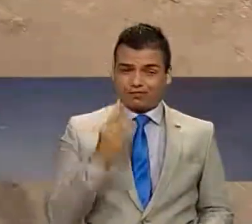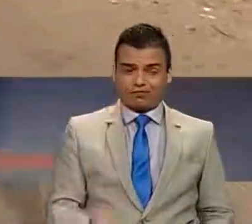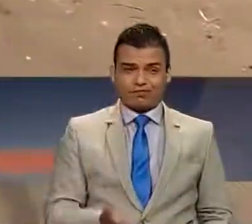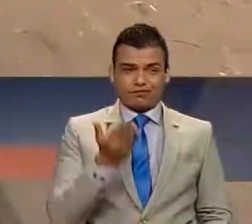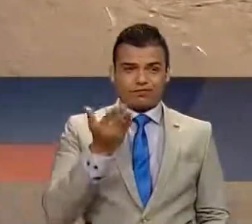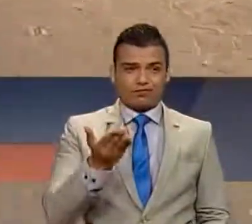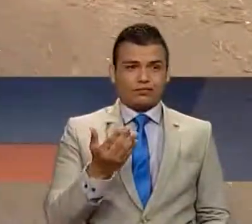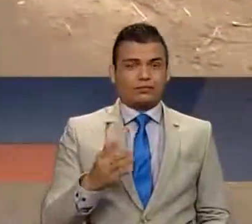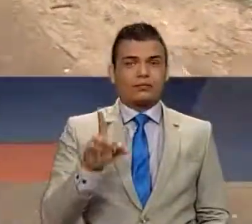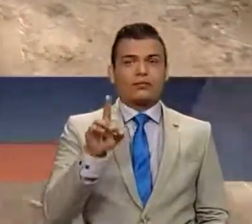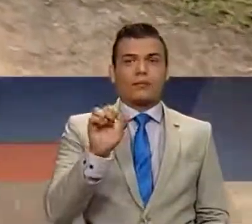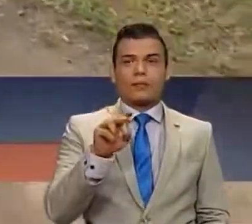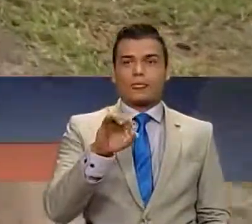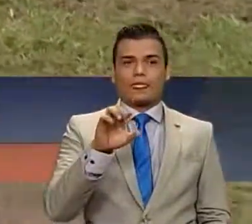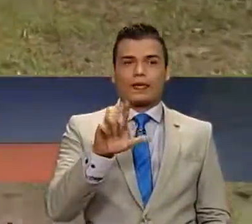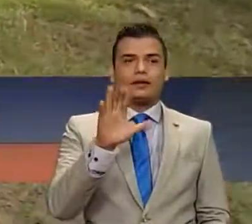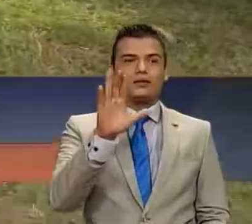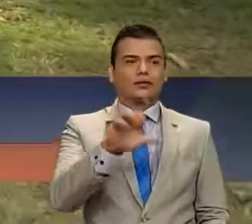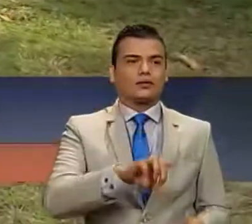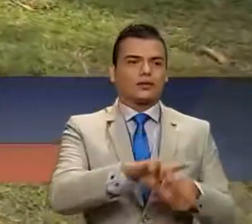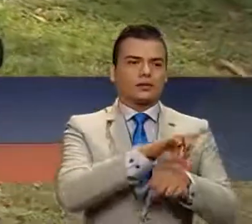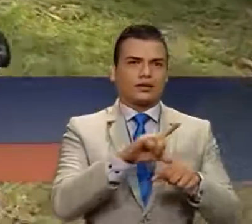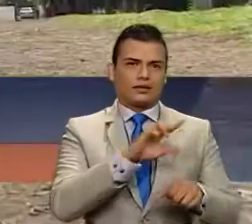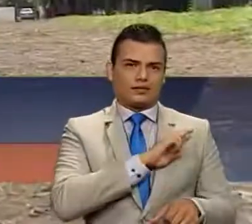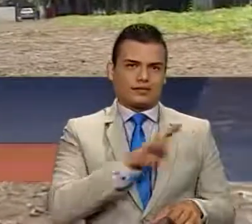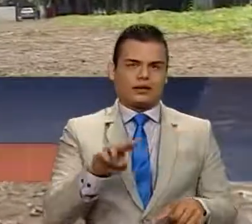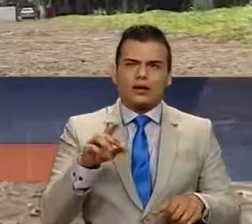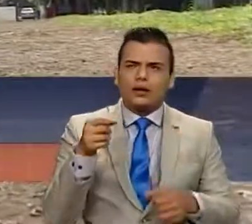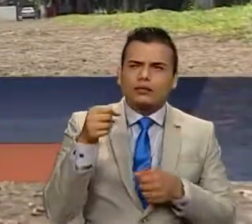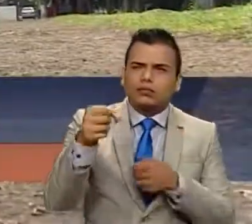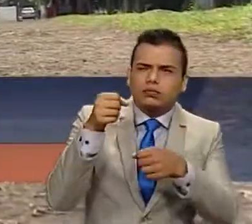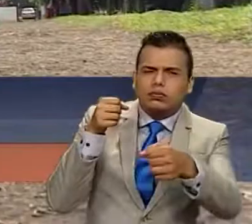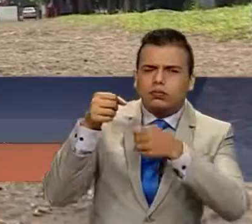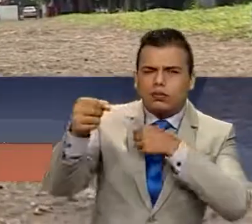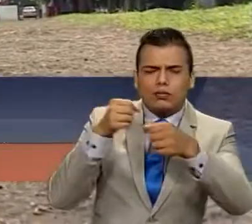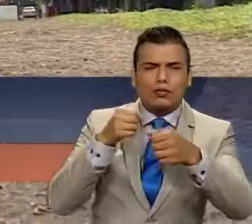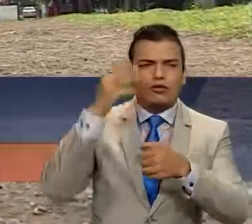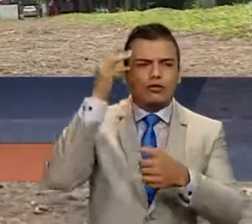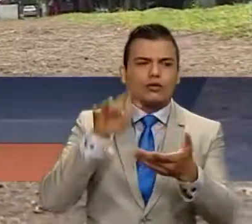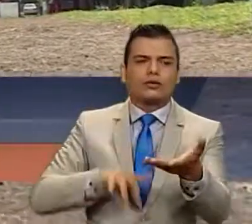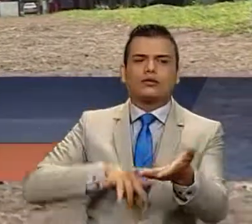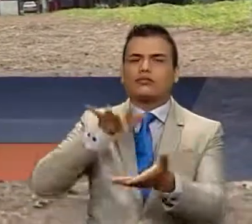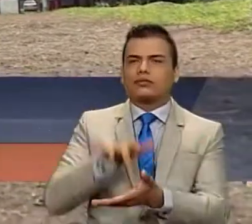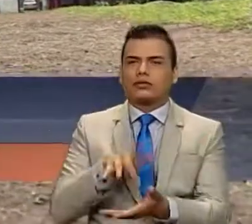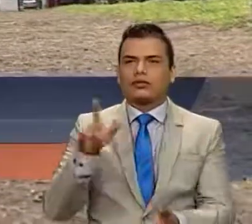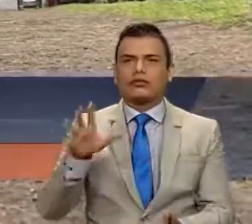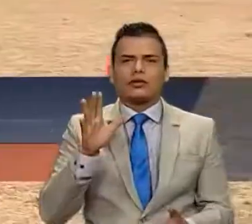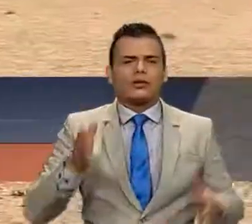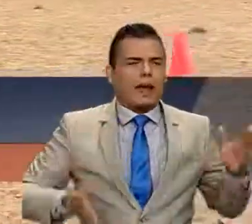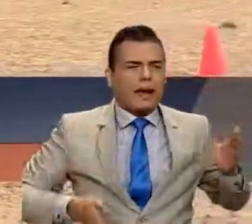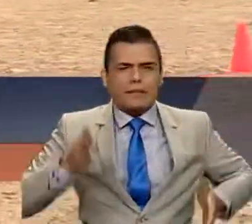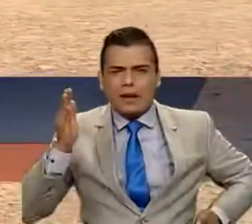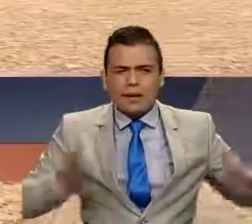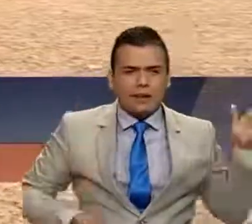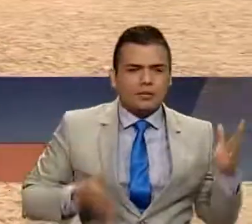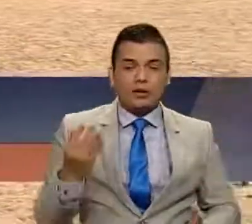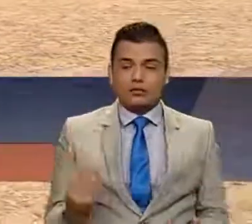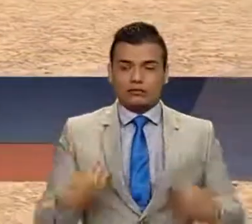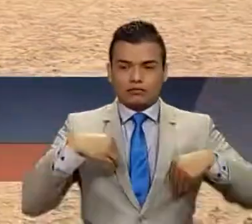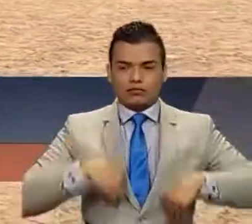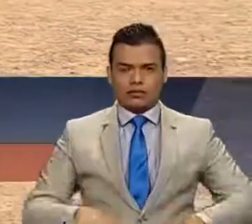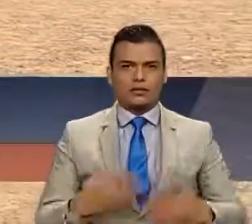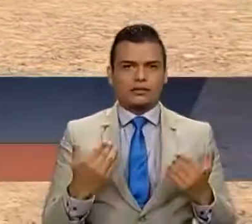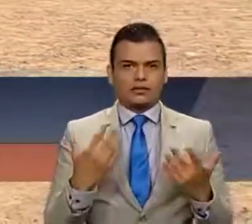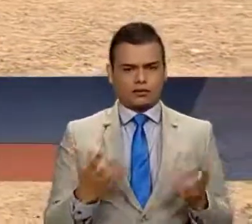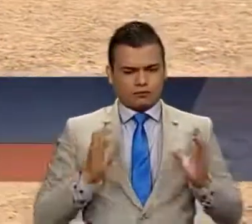Daniel Ibargüen, de la Liga Vallecaucana de Boxeo, llega todas las mañanas a su práctica de atletismo, disciplina que le ha servido para mejorar